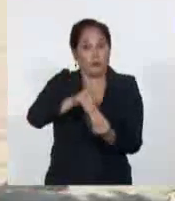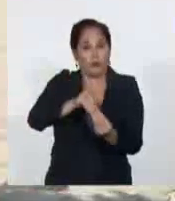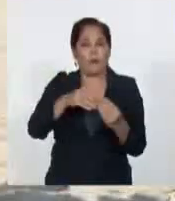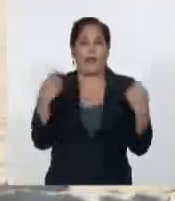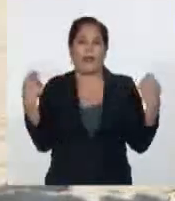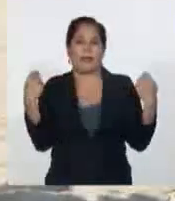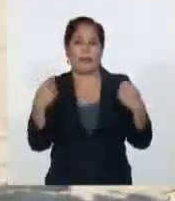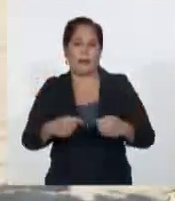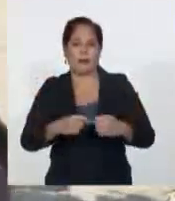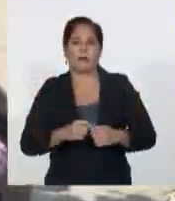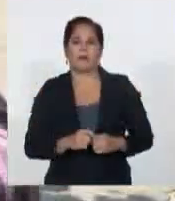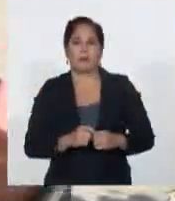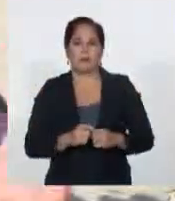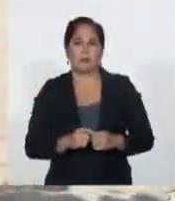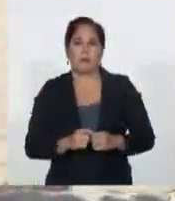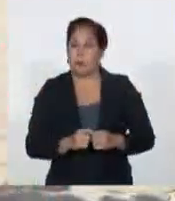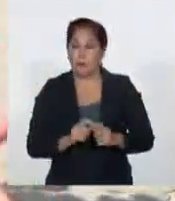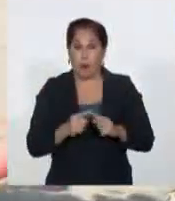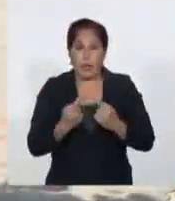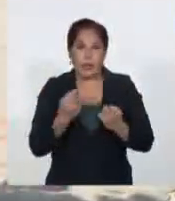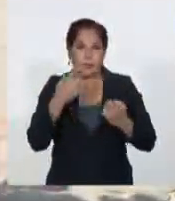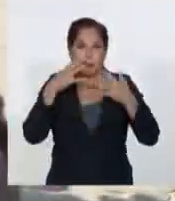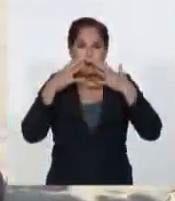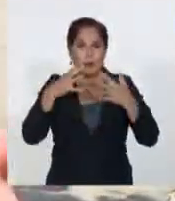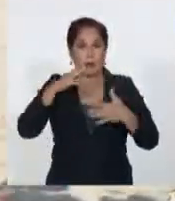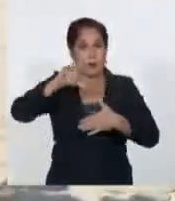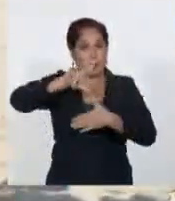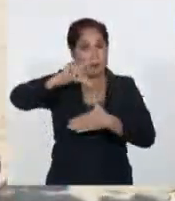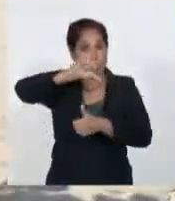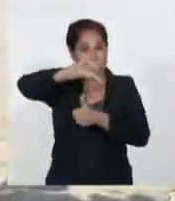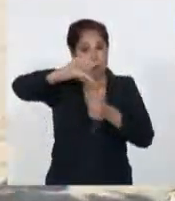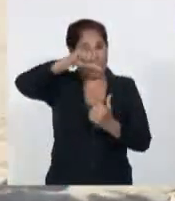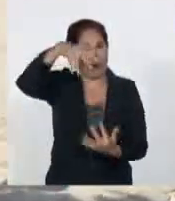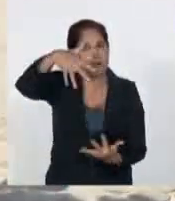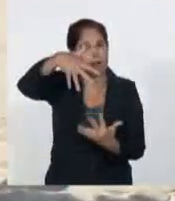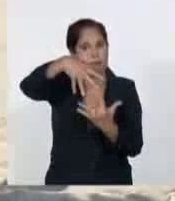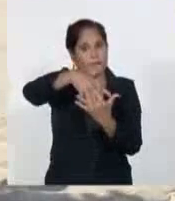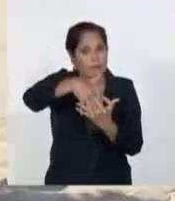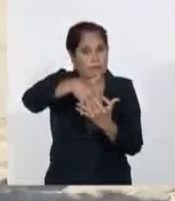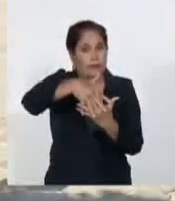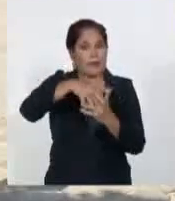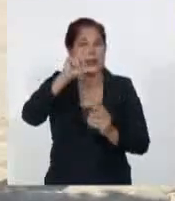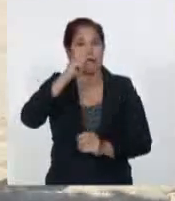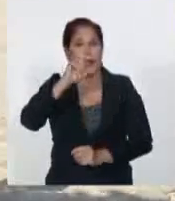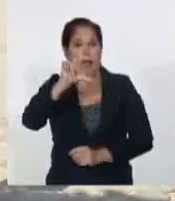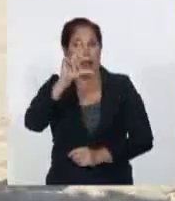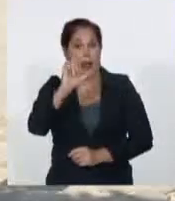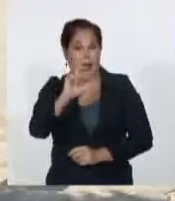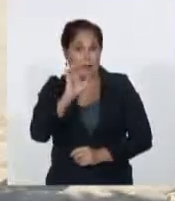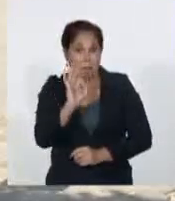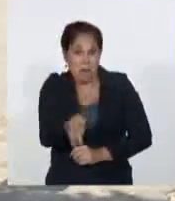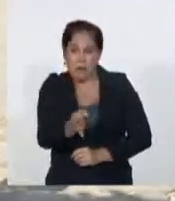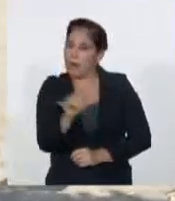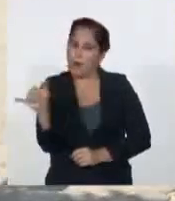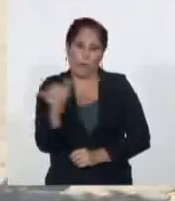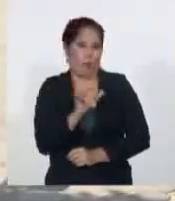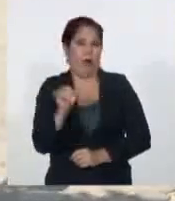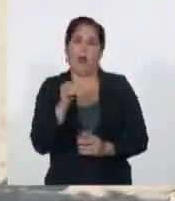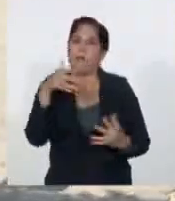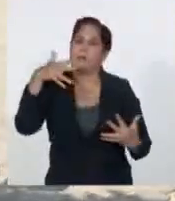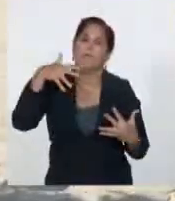de arti culación altísima para América Latina como es la comunidad de estado latinoamericanos y todo parece